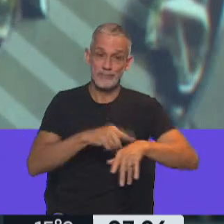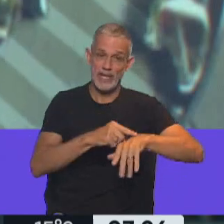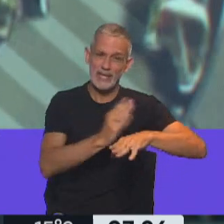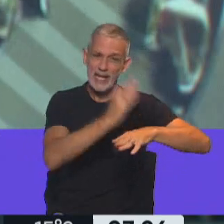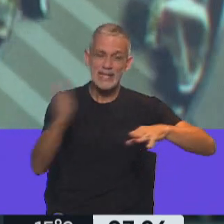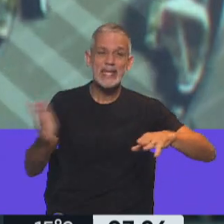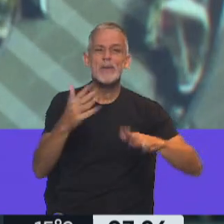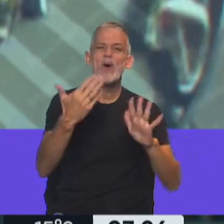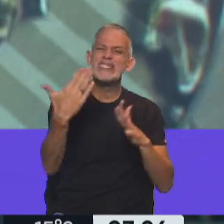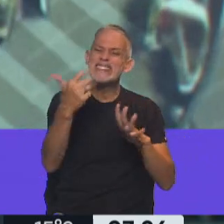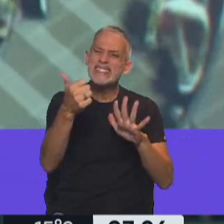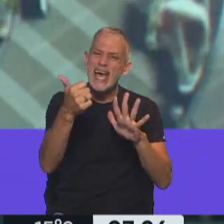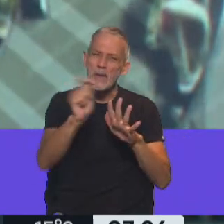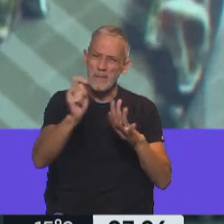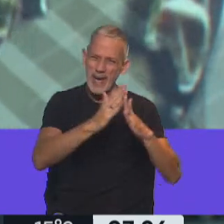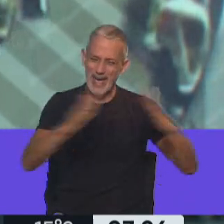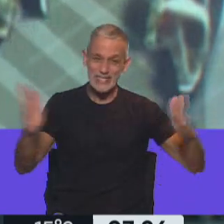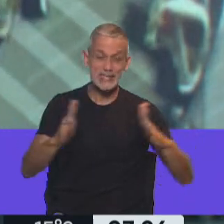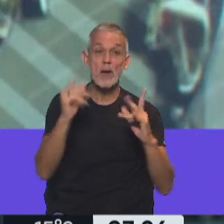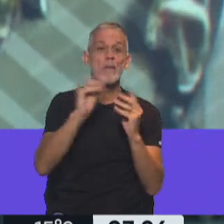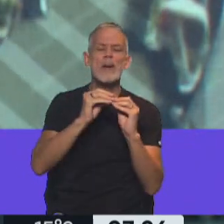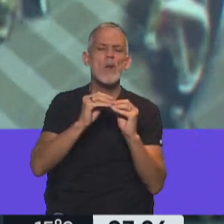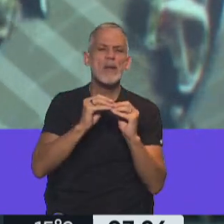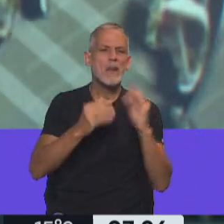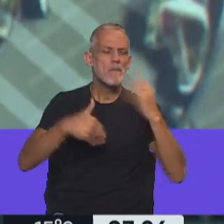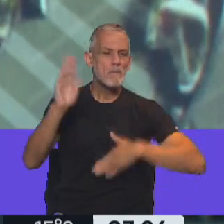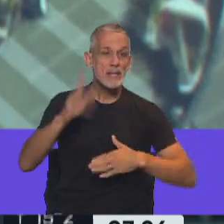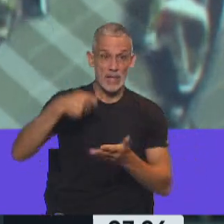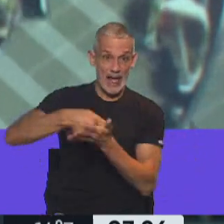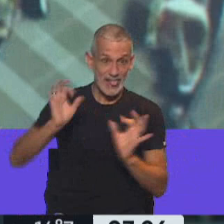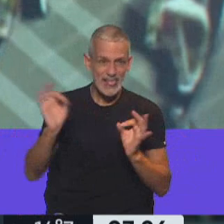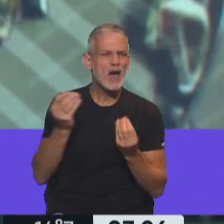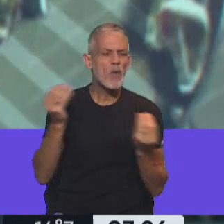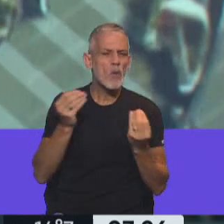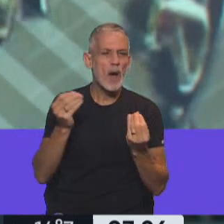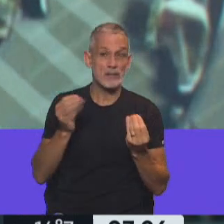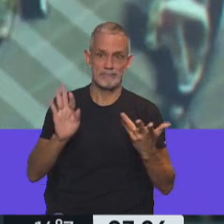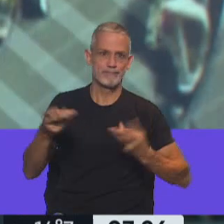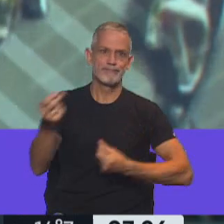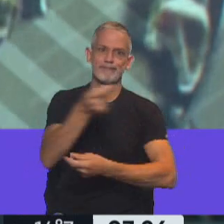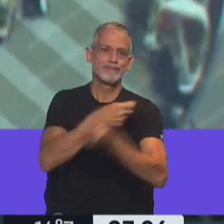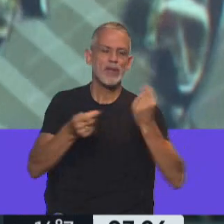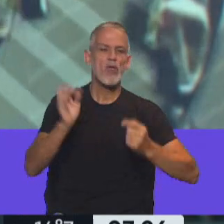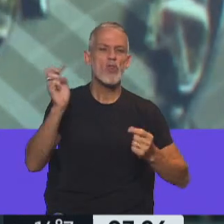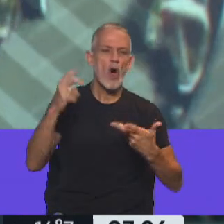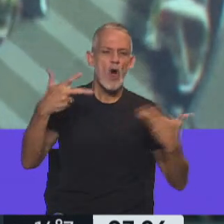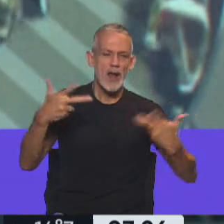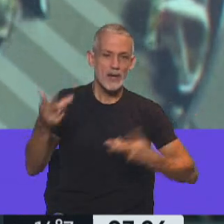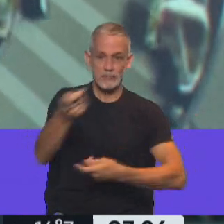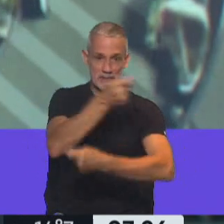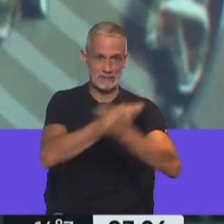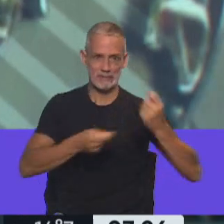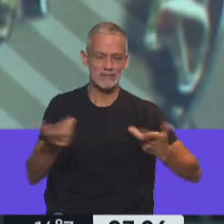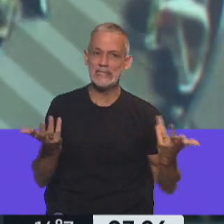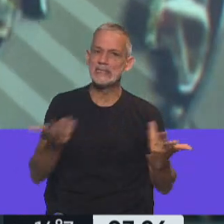puede durar unos 6 meses. El problema directo que tenés si no pagás es en el mercado financiero, que efectivamente después